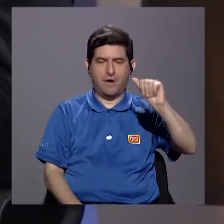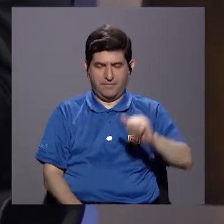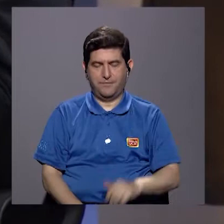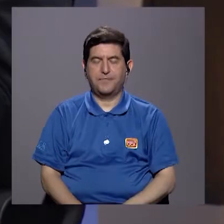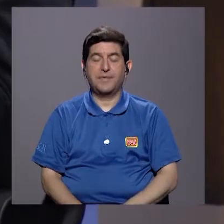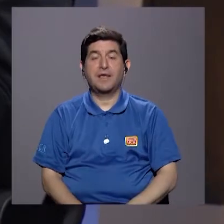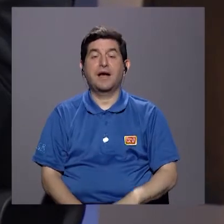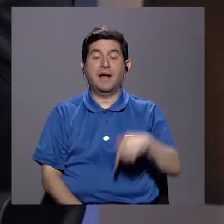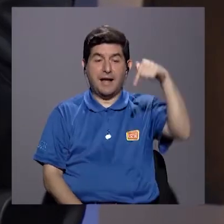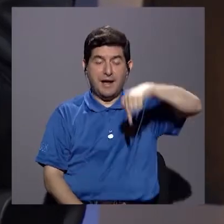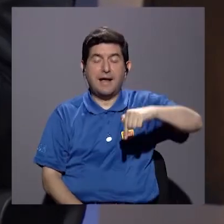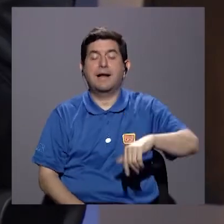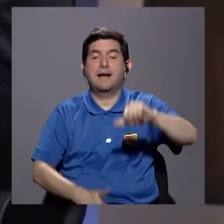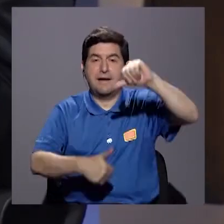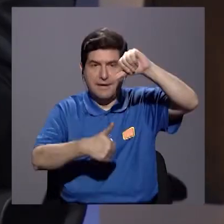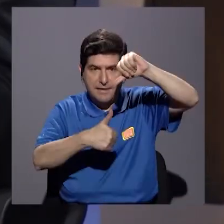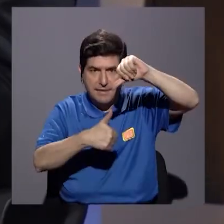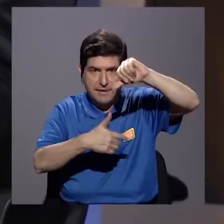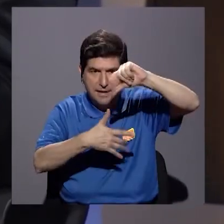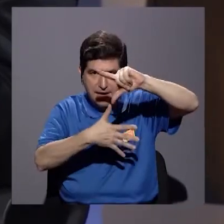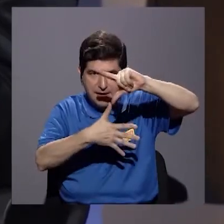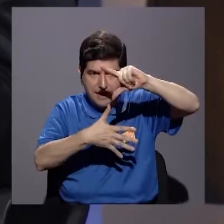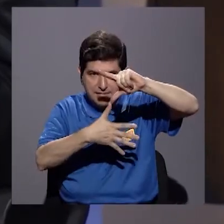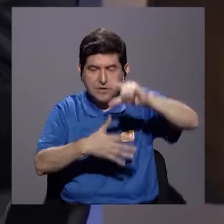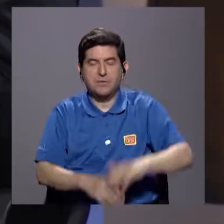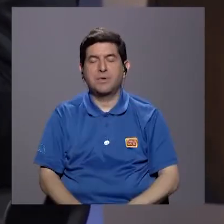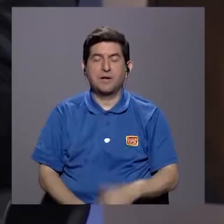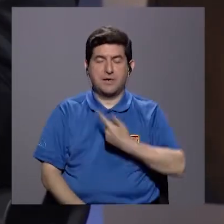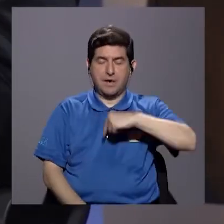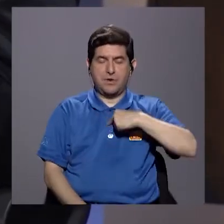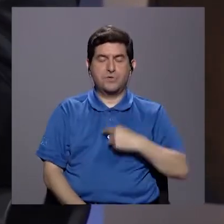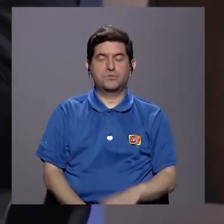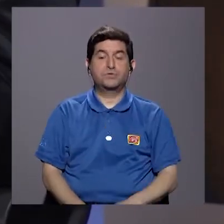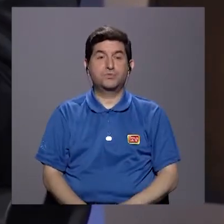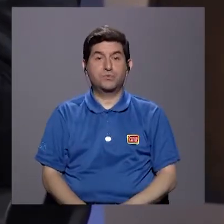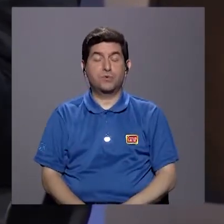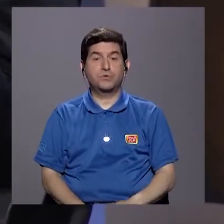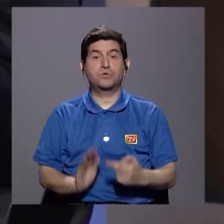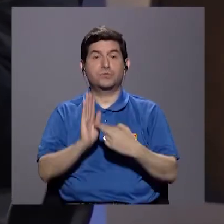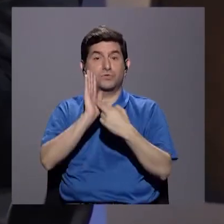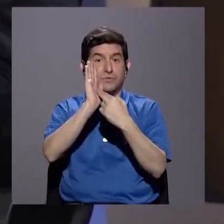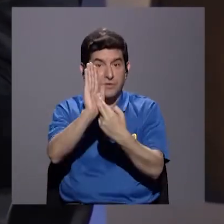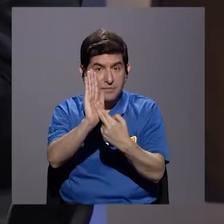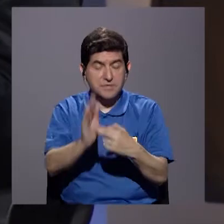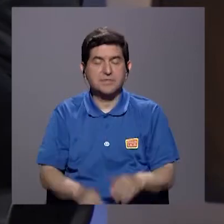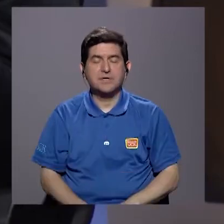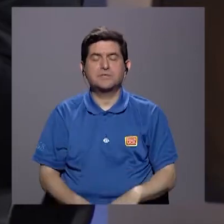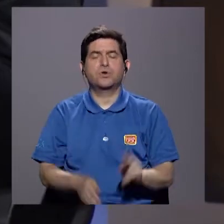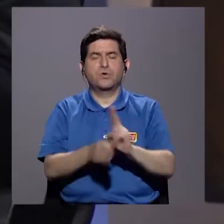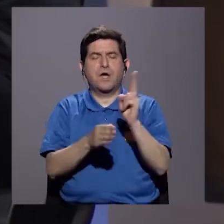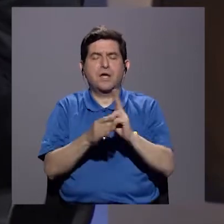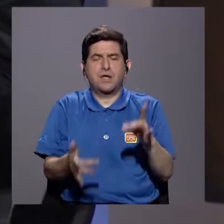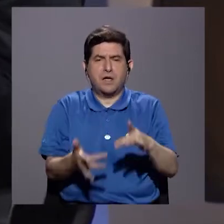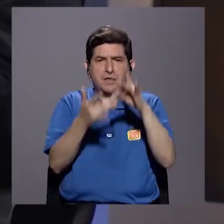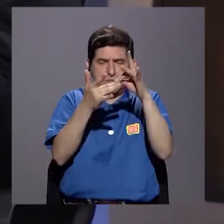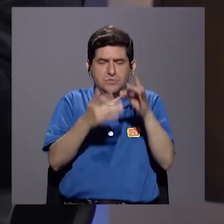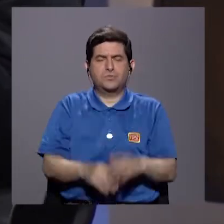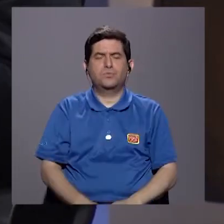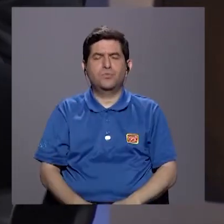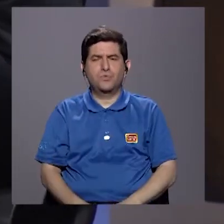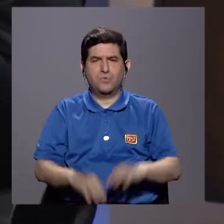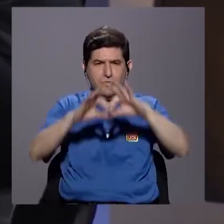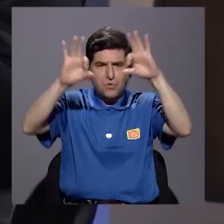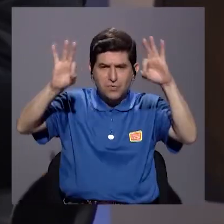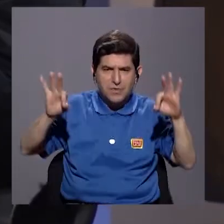permitido ser en América Latina un referente en términos del manejo de información geográfica, estudios